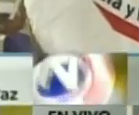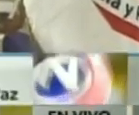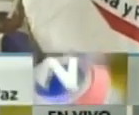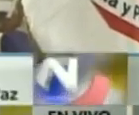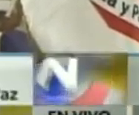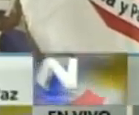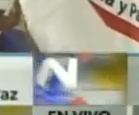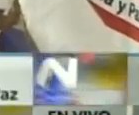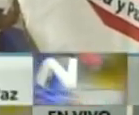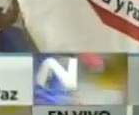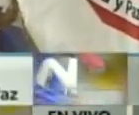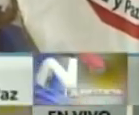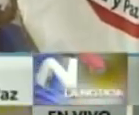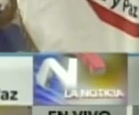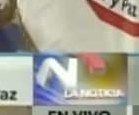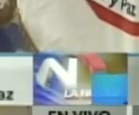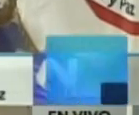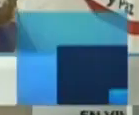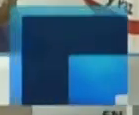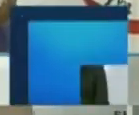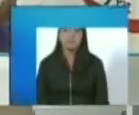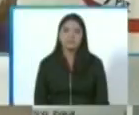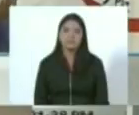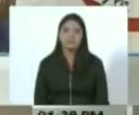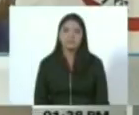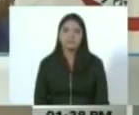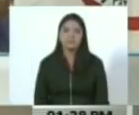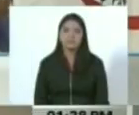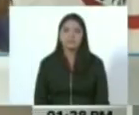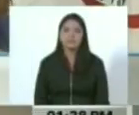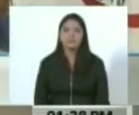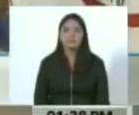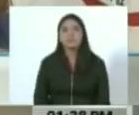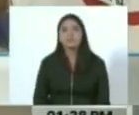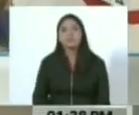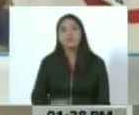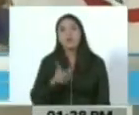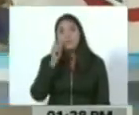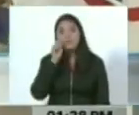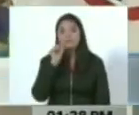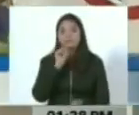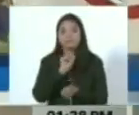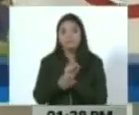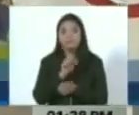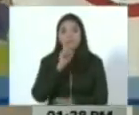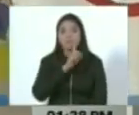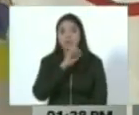la aprehensión del ciudadano Jorge Luis González Villamil,